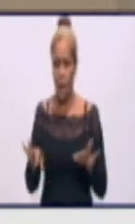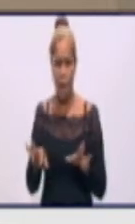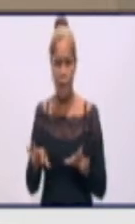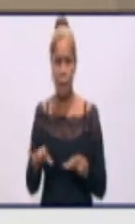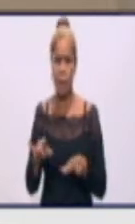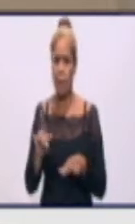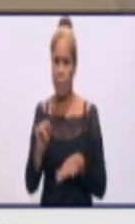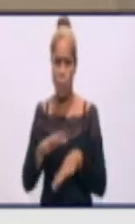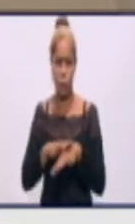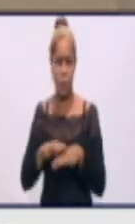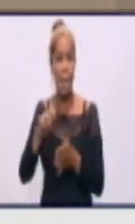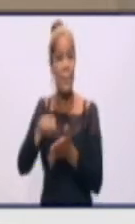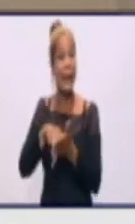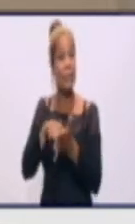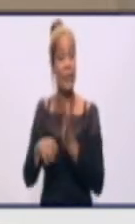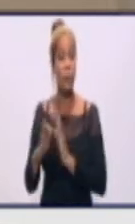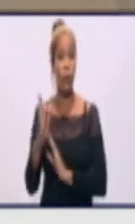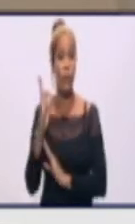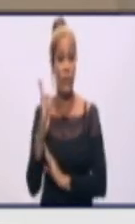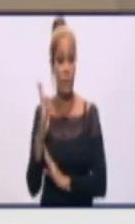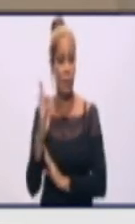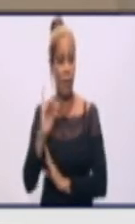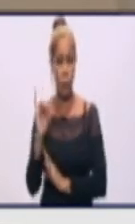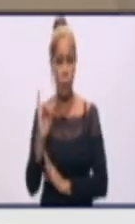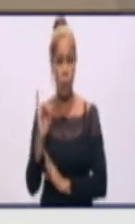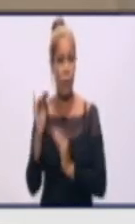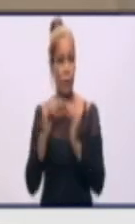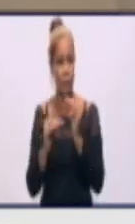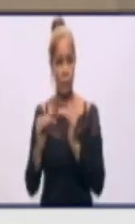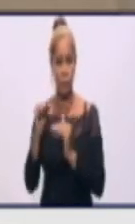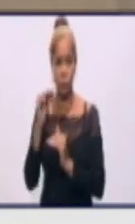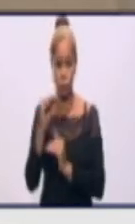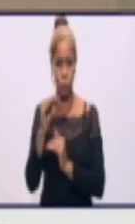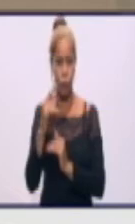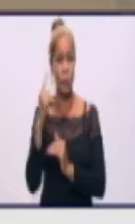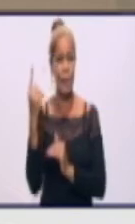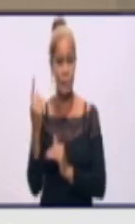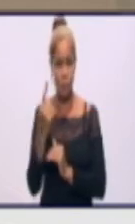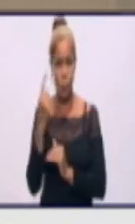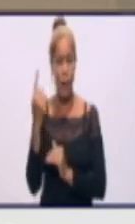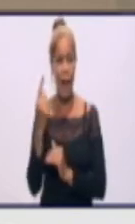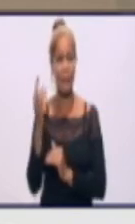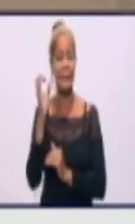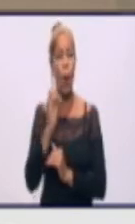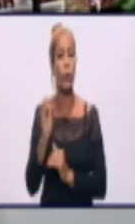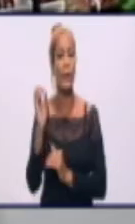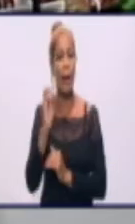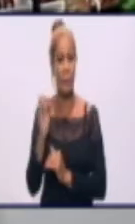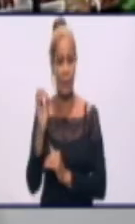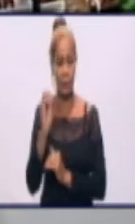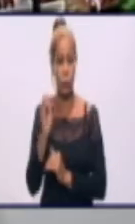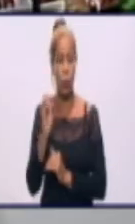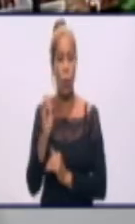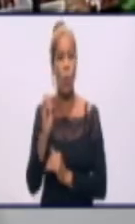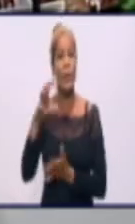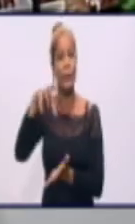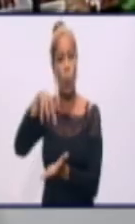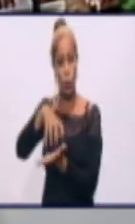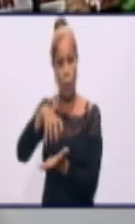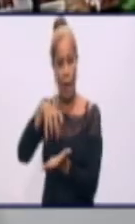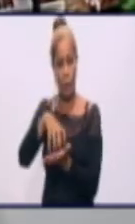Ya no sería planificación física, sería Instituto de Ordenamiento Territorial y Urbanismo. Perfecto. Tenía